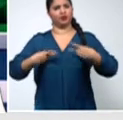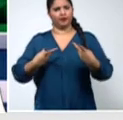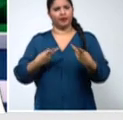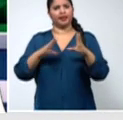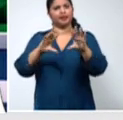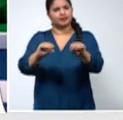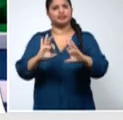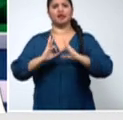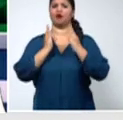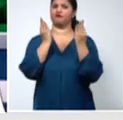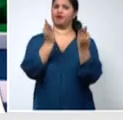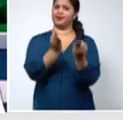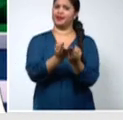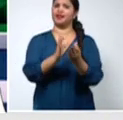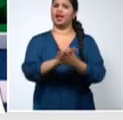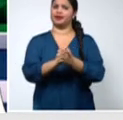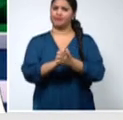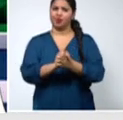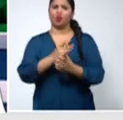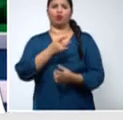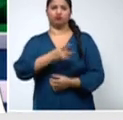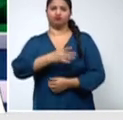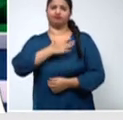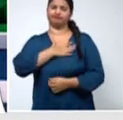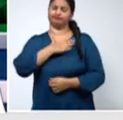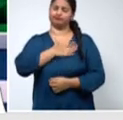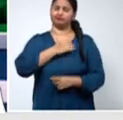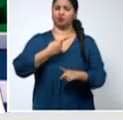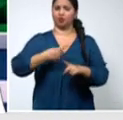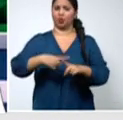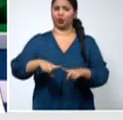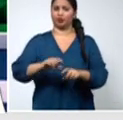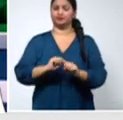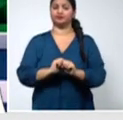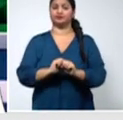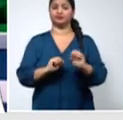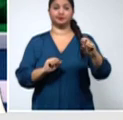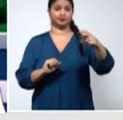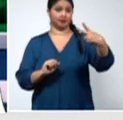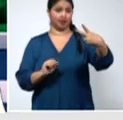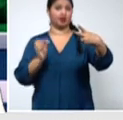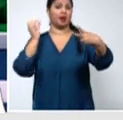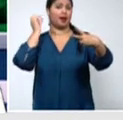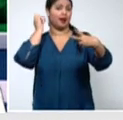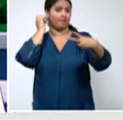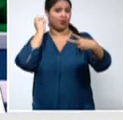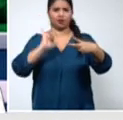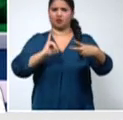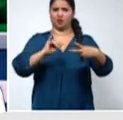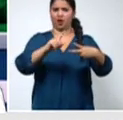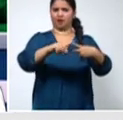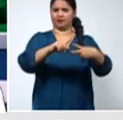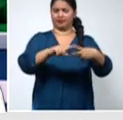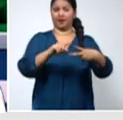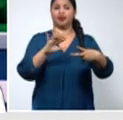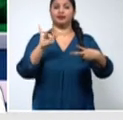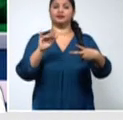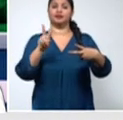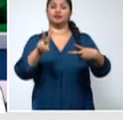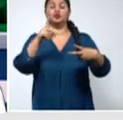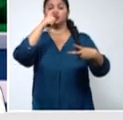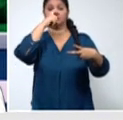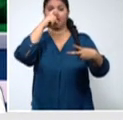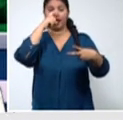amistades. La otra es una paciente de 72 años, también de aquí, de la provincia de La Habana,